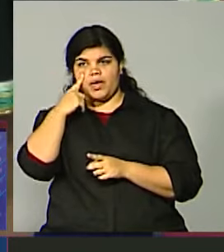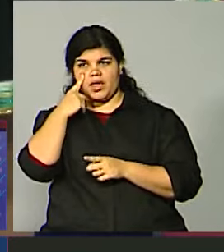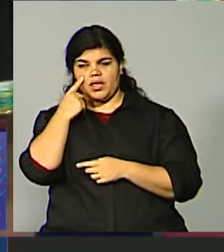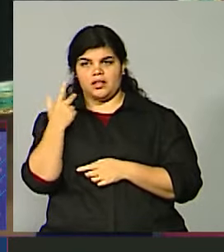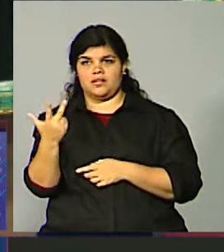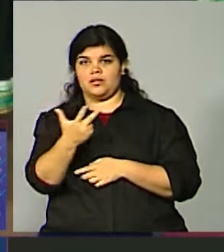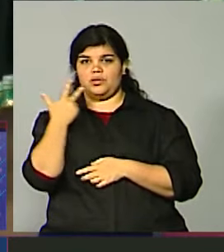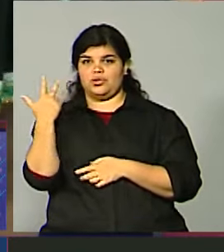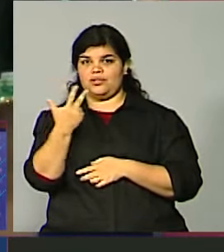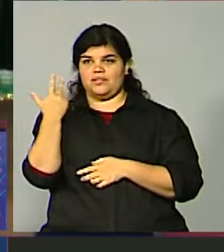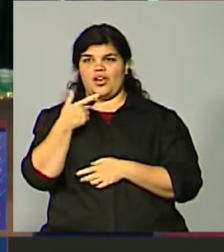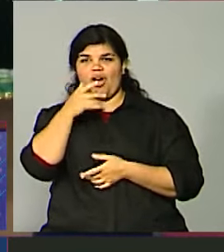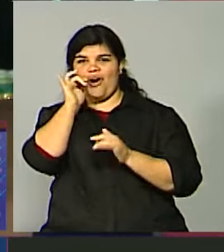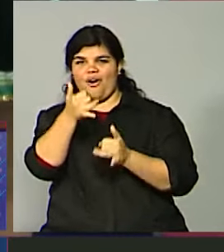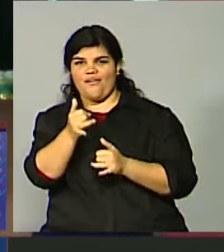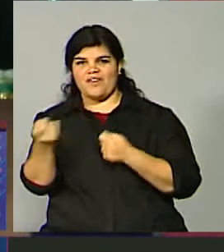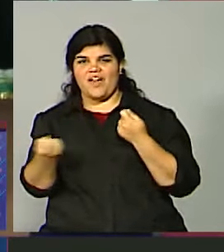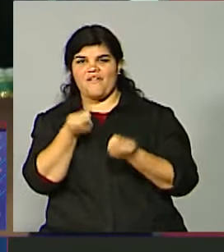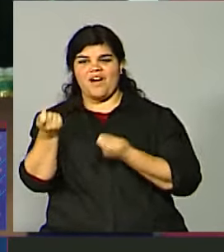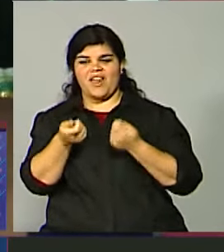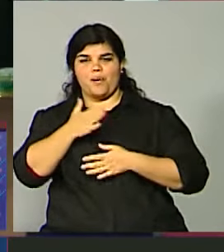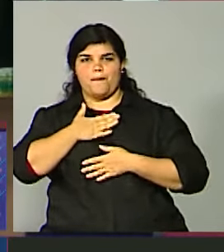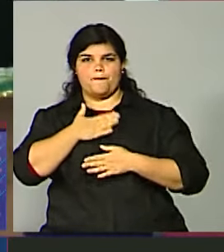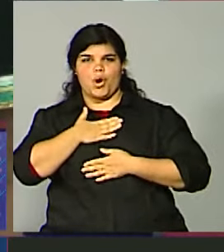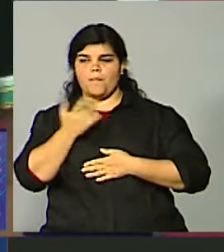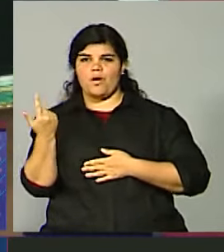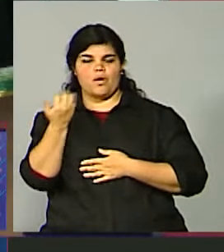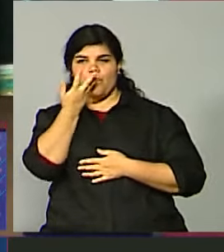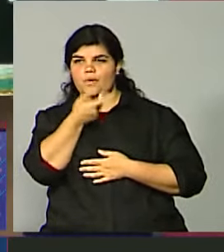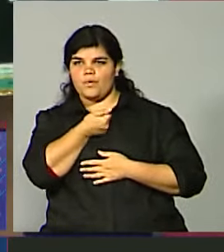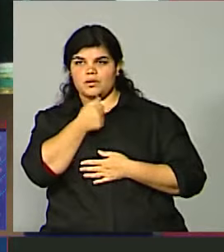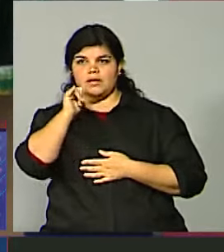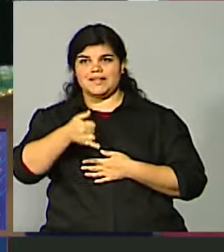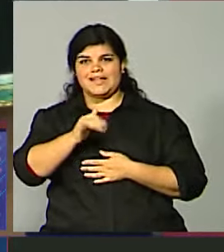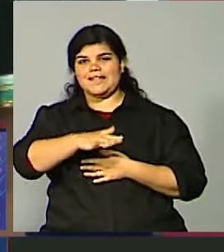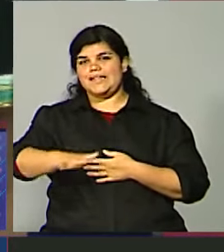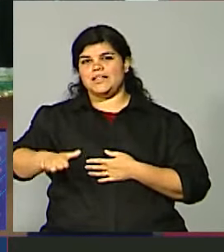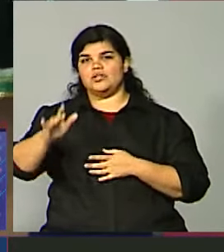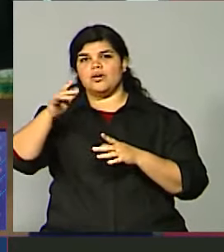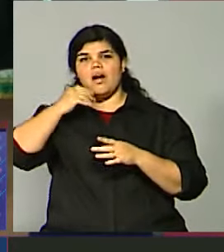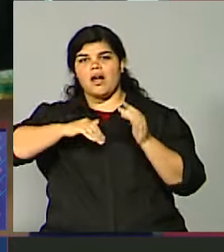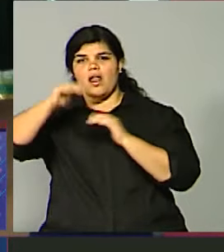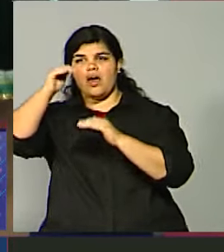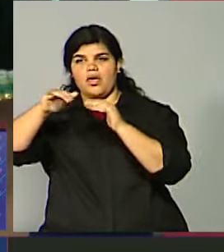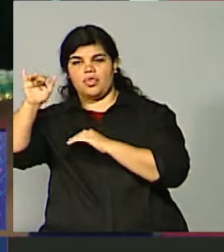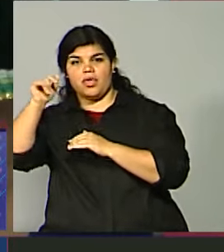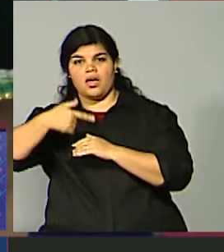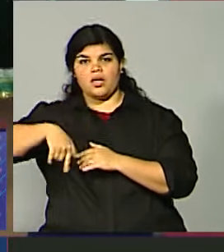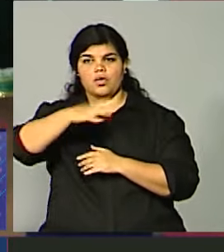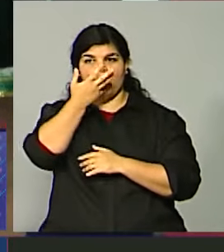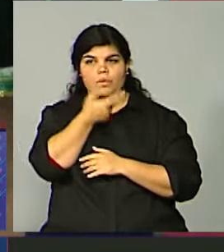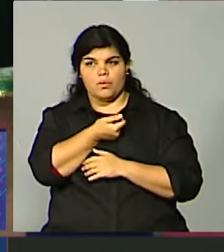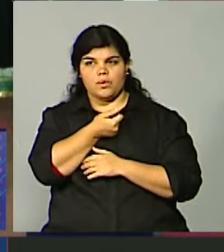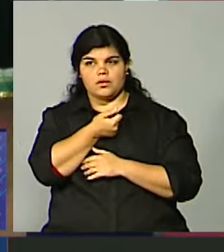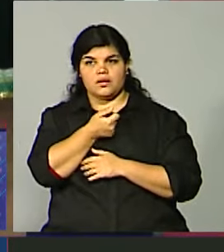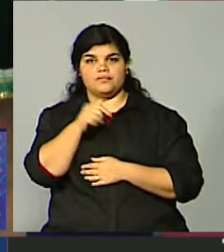son jóvenes y bailan esta danza y les encantan, más que todo niños, grandes, están con esta danza que está haciendo